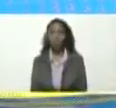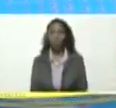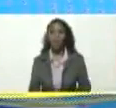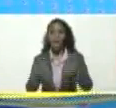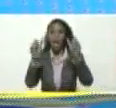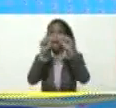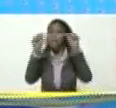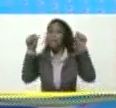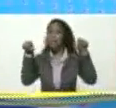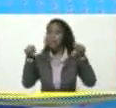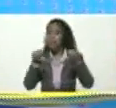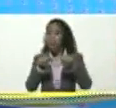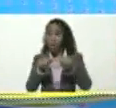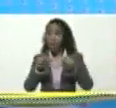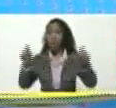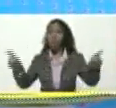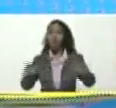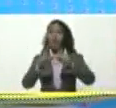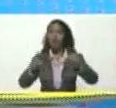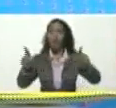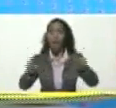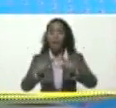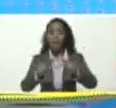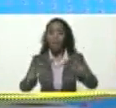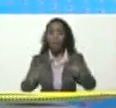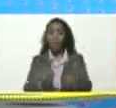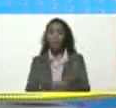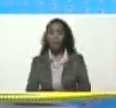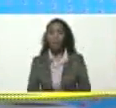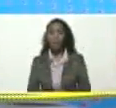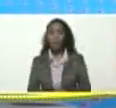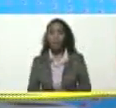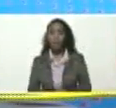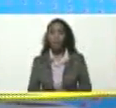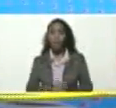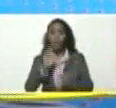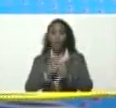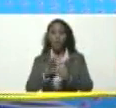sistema de orquestas y coros